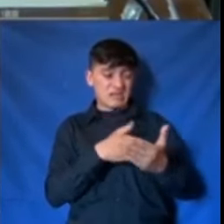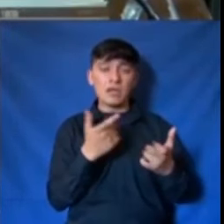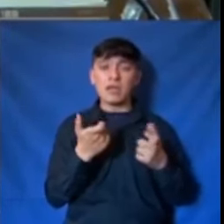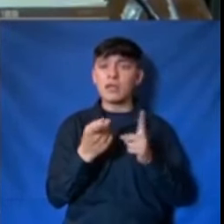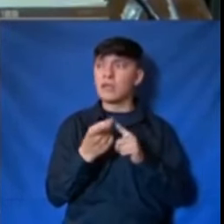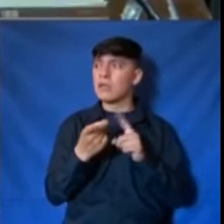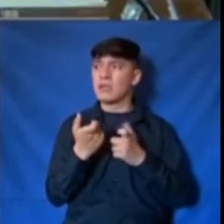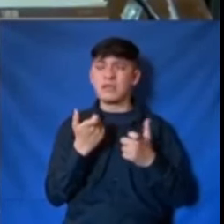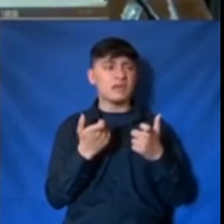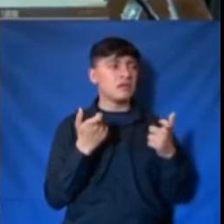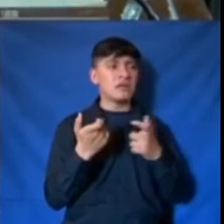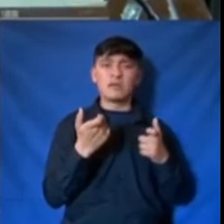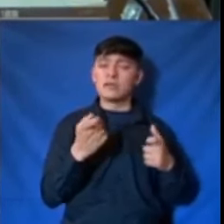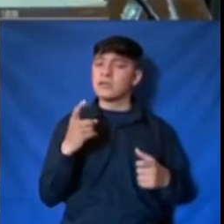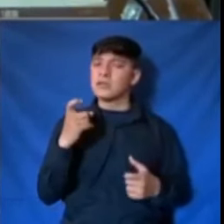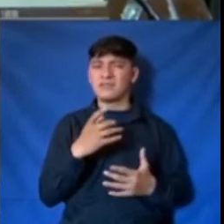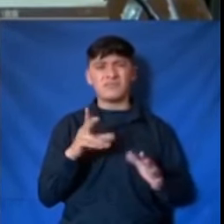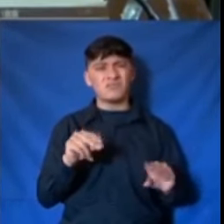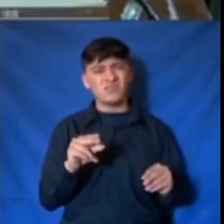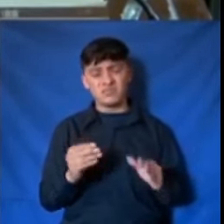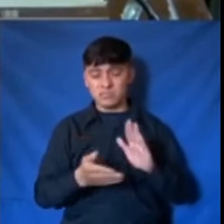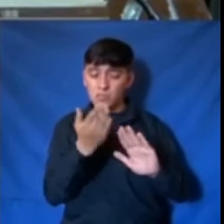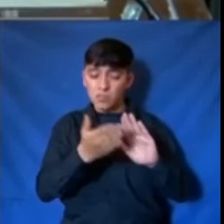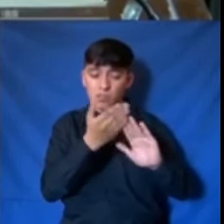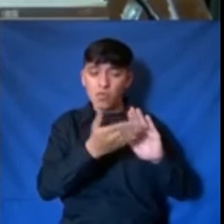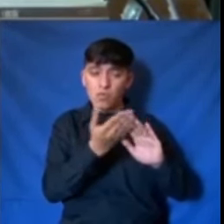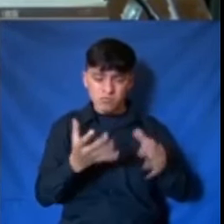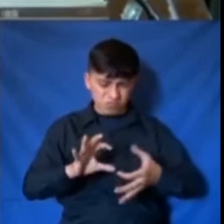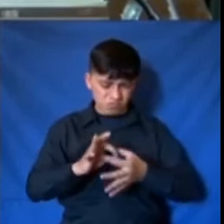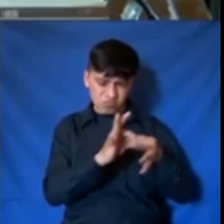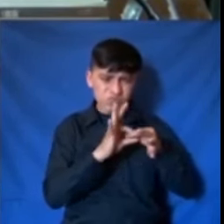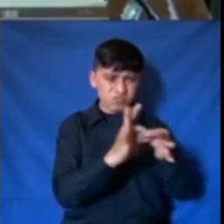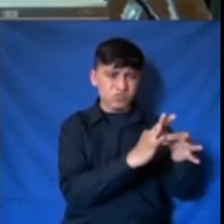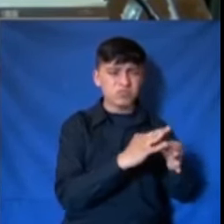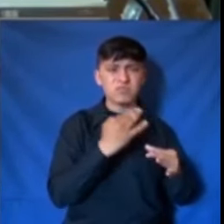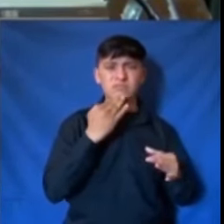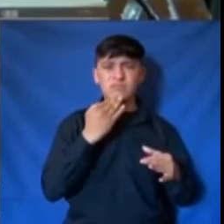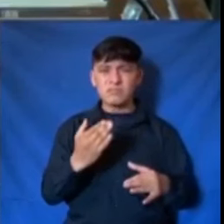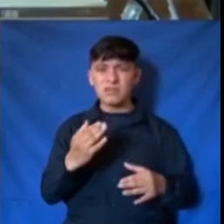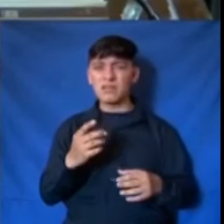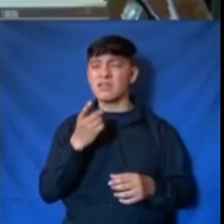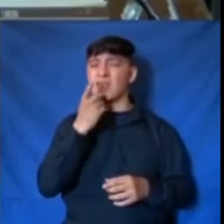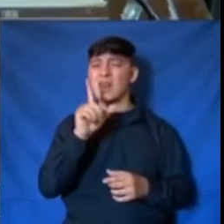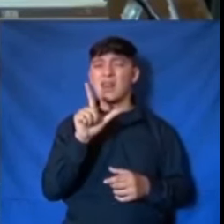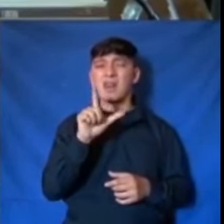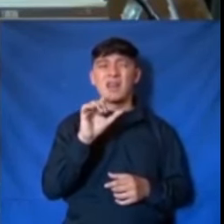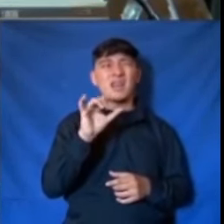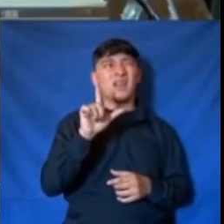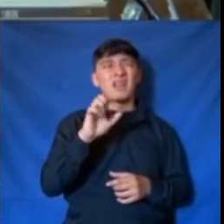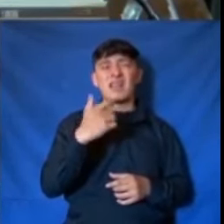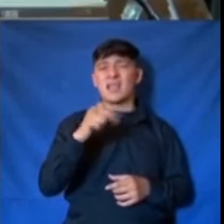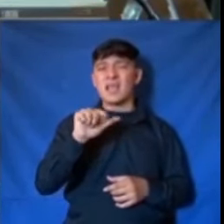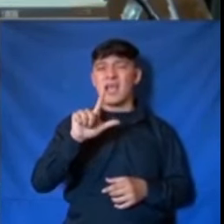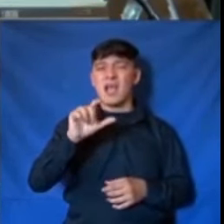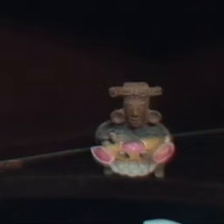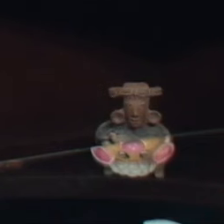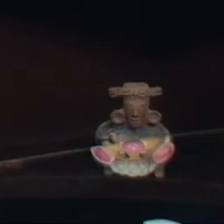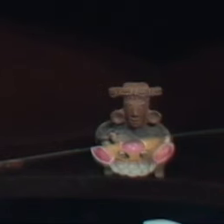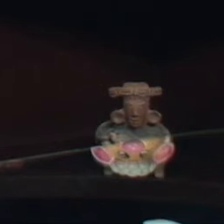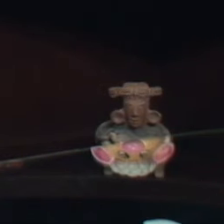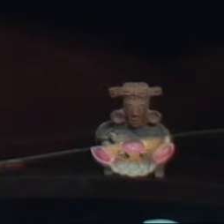públicos para la ejecución de obras para el beneficio colectivo, bajo las argucias legales de corte burocrático que lo impidan.